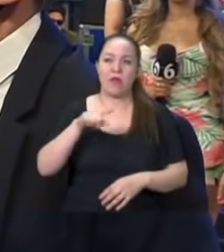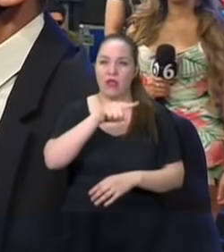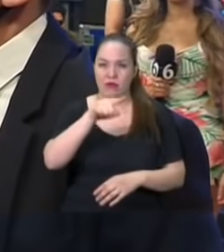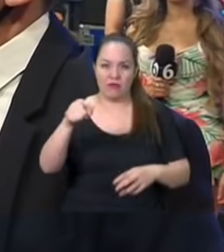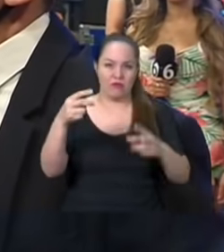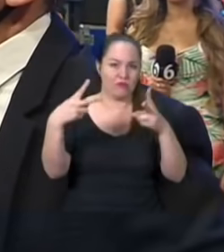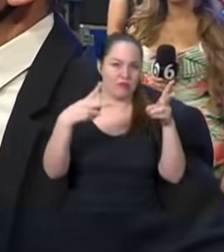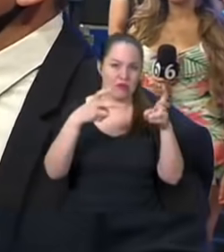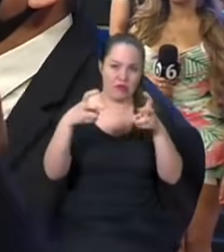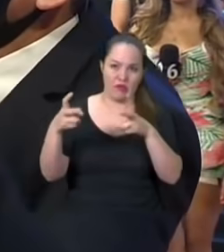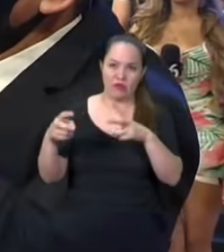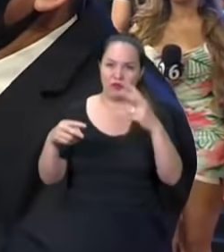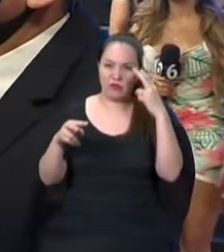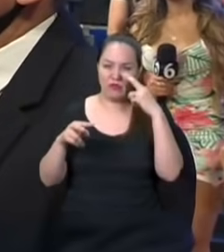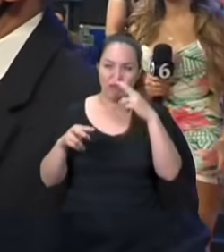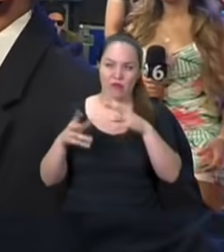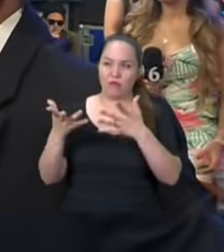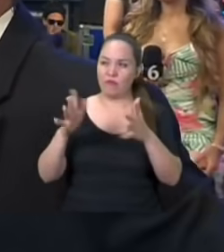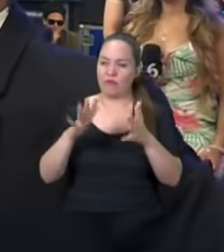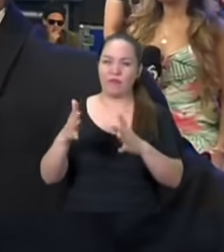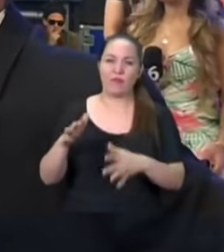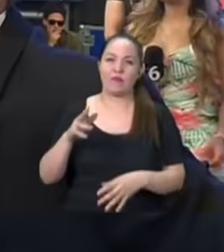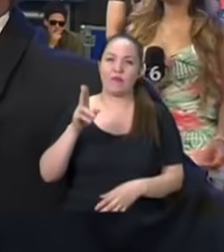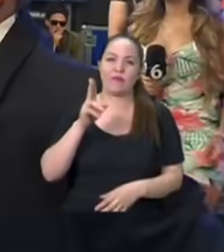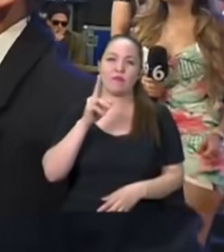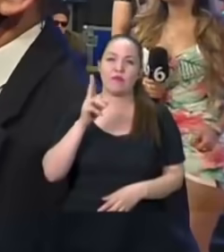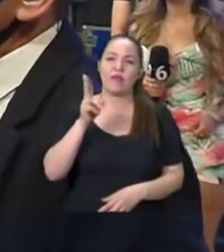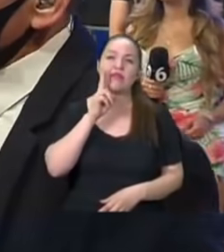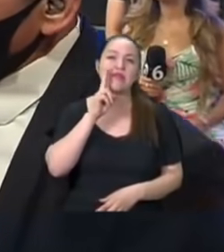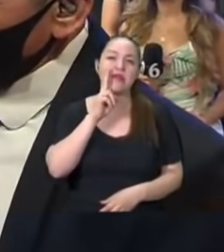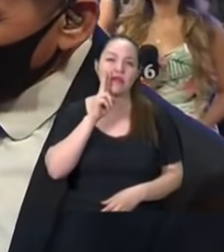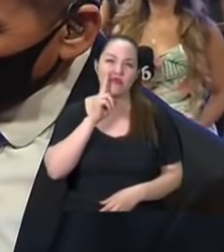me acuerdo el número. ¿Cómo es un vuelo? Esa, arriba sí.